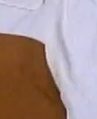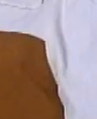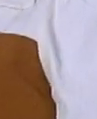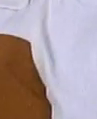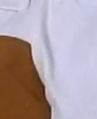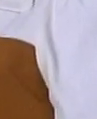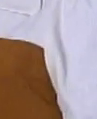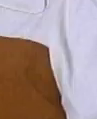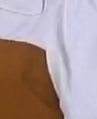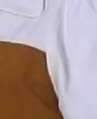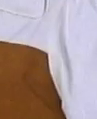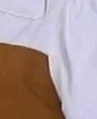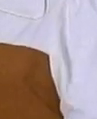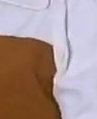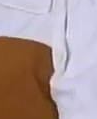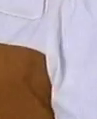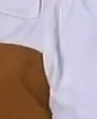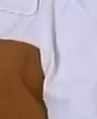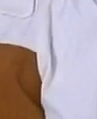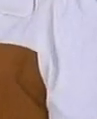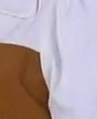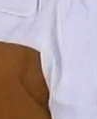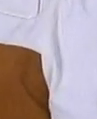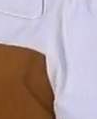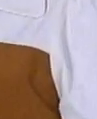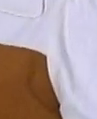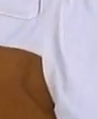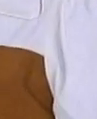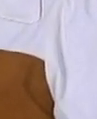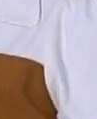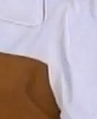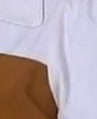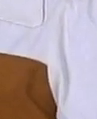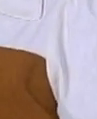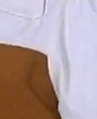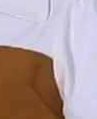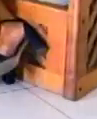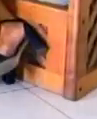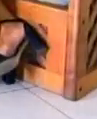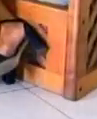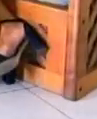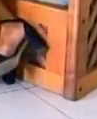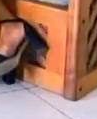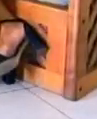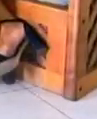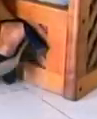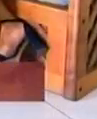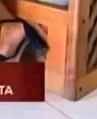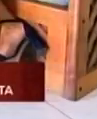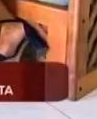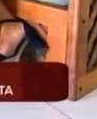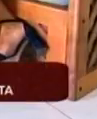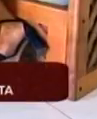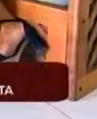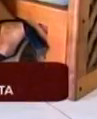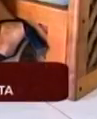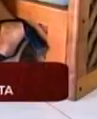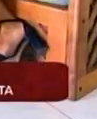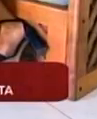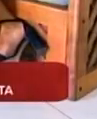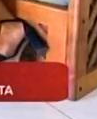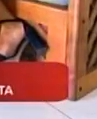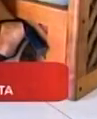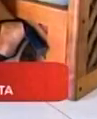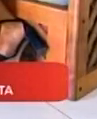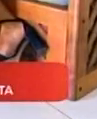Cuando uno estudia periodismo y empieza en la carrera, le embargan muchas dudas, sobre todo por la elección de la carrera, por